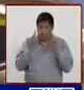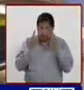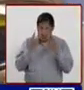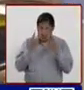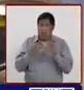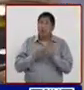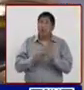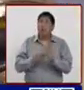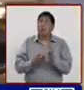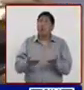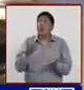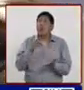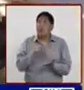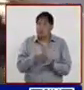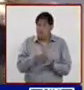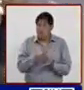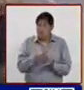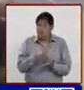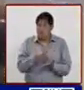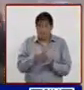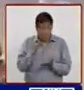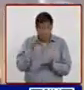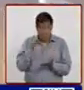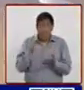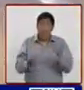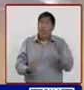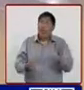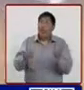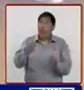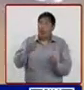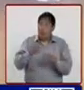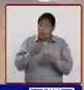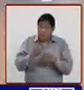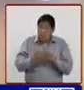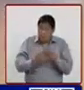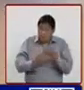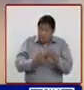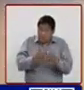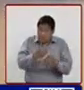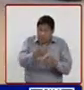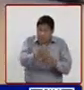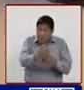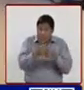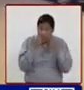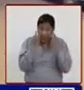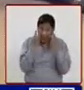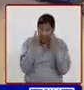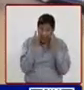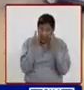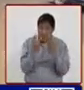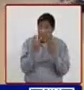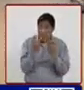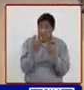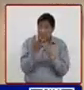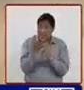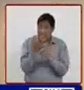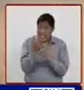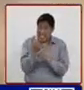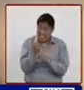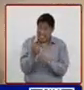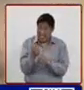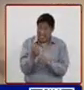a mostrarle una vez más. Se la vamos a describir. El vehículo está avanzando y la persona que usted acaba de ver en imágenes que ha sido llevada hasta la